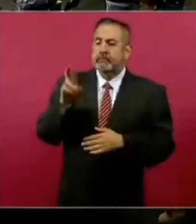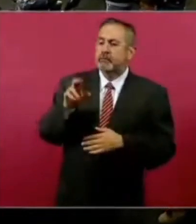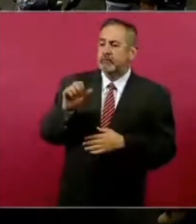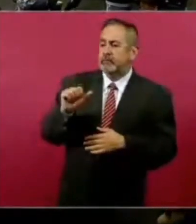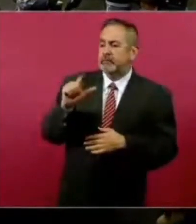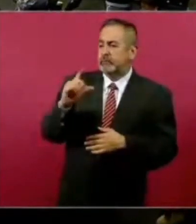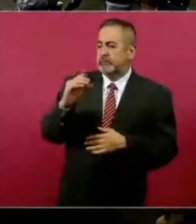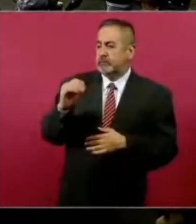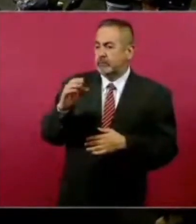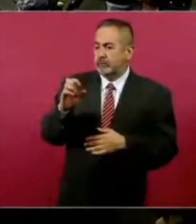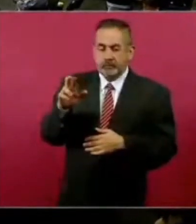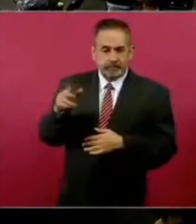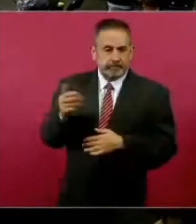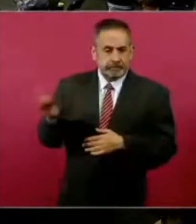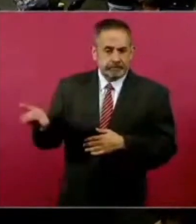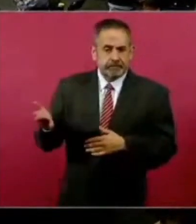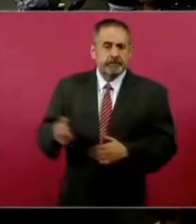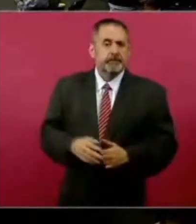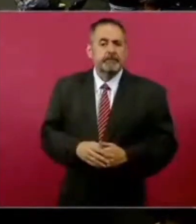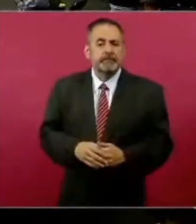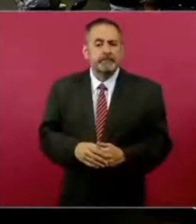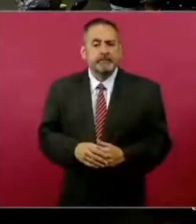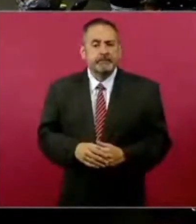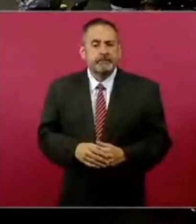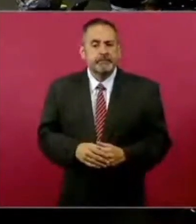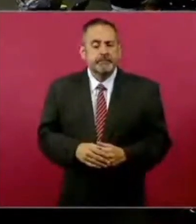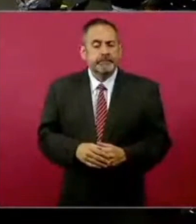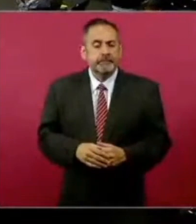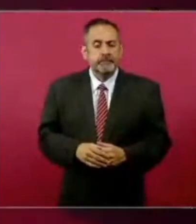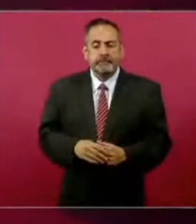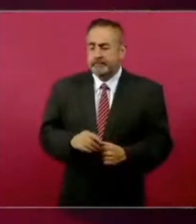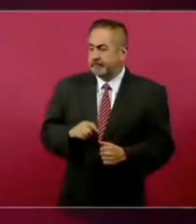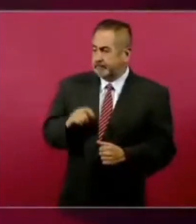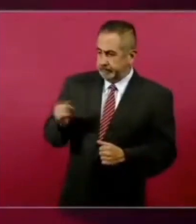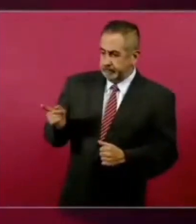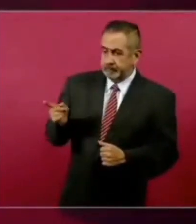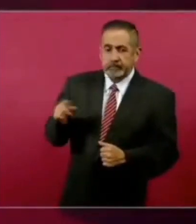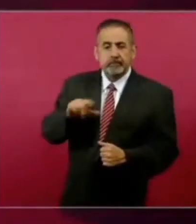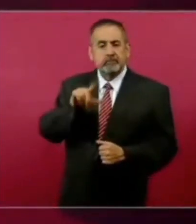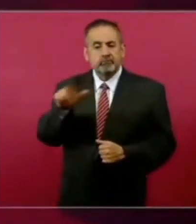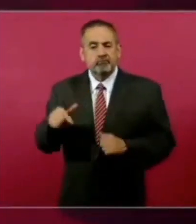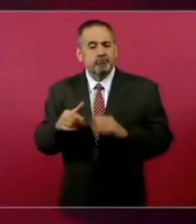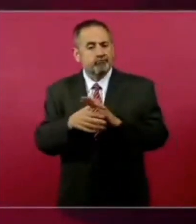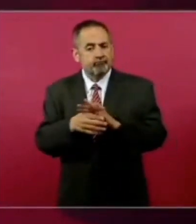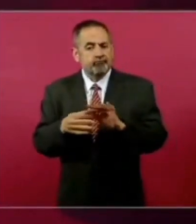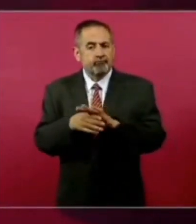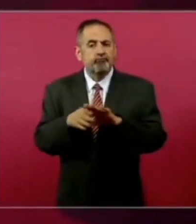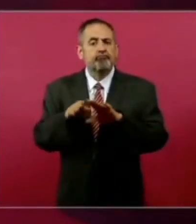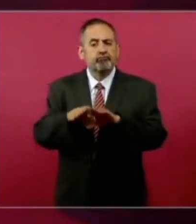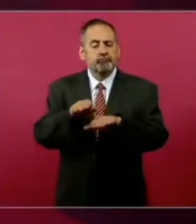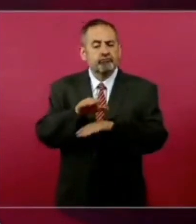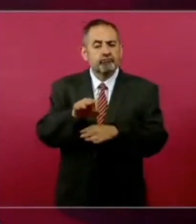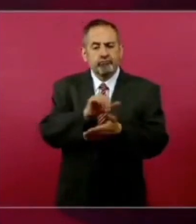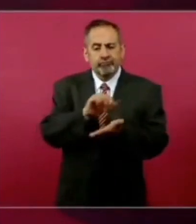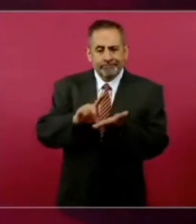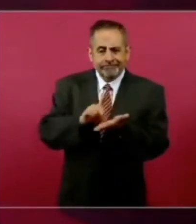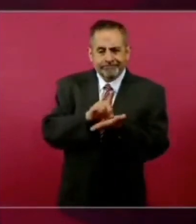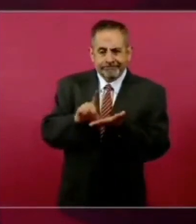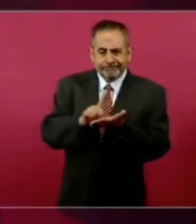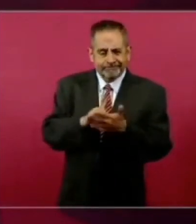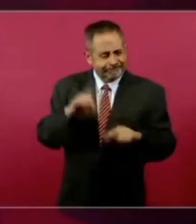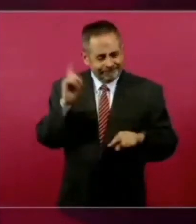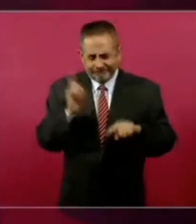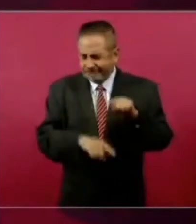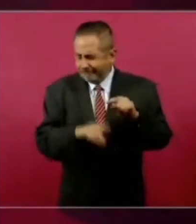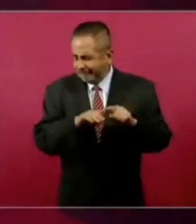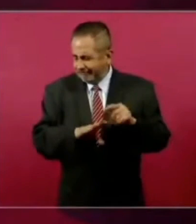Alcocer y luego vamos a hablar de la prevención de adicciones eso no lo vamos